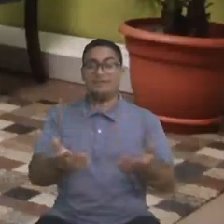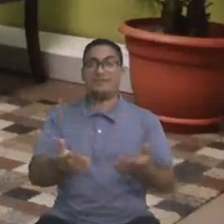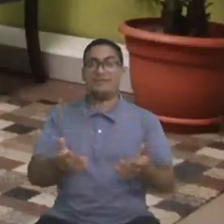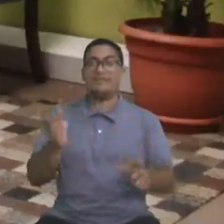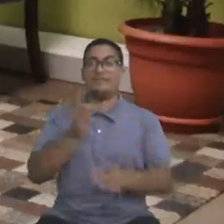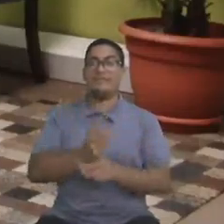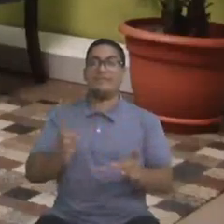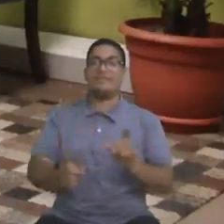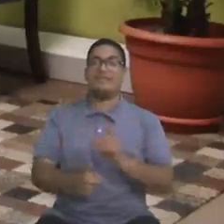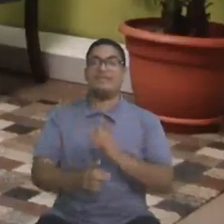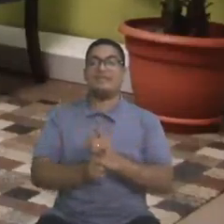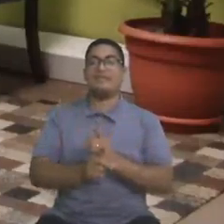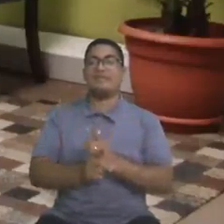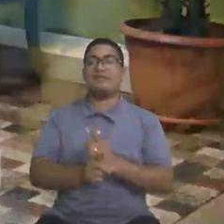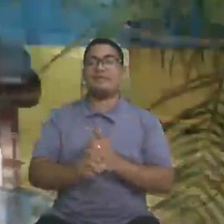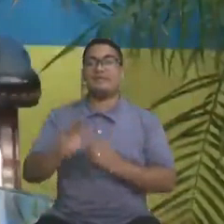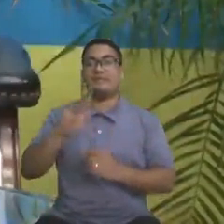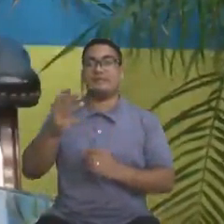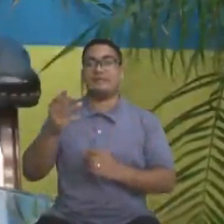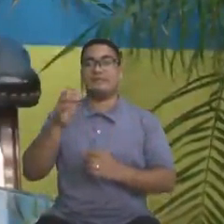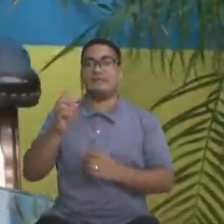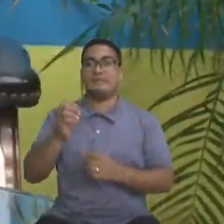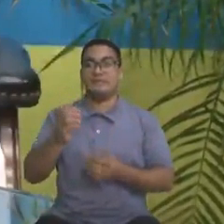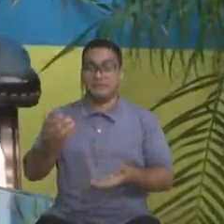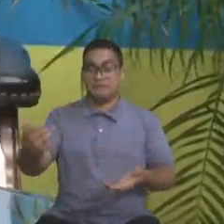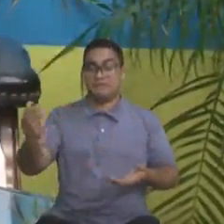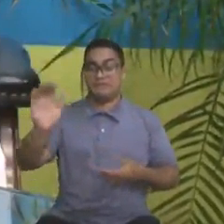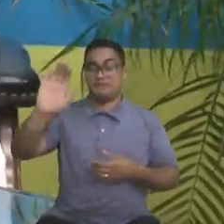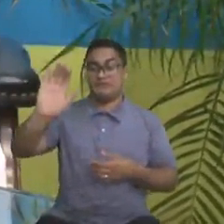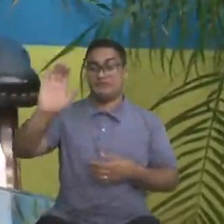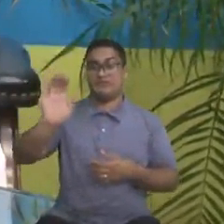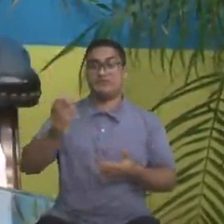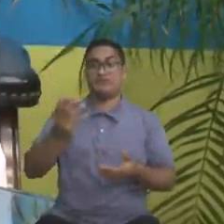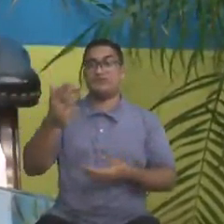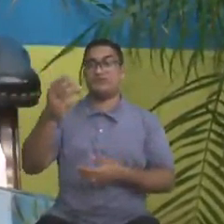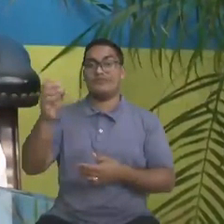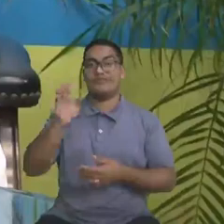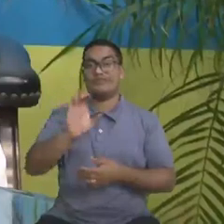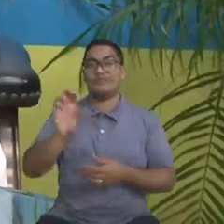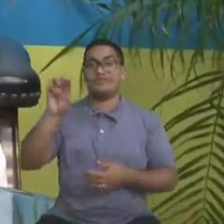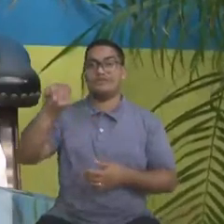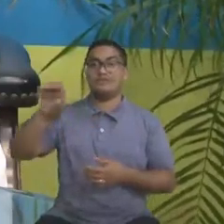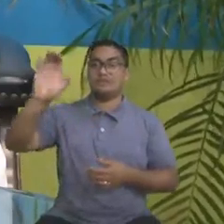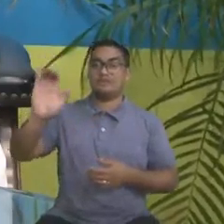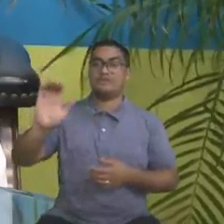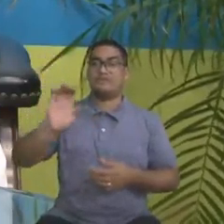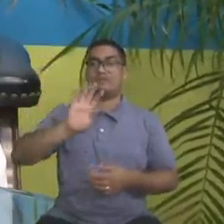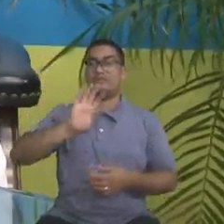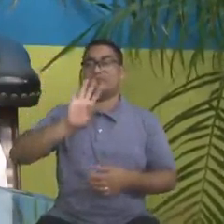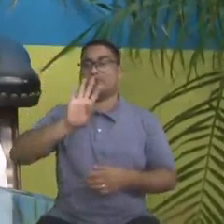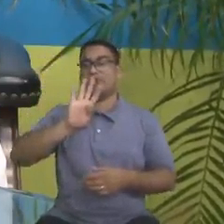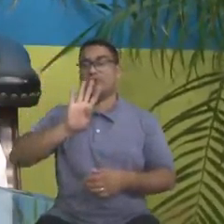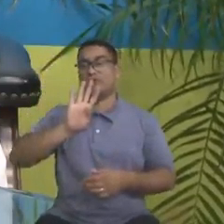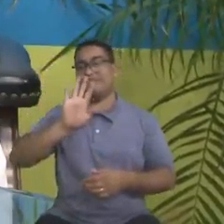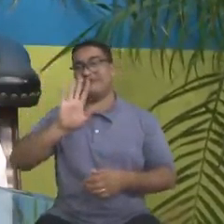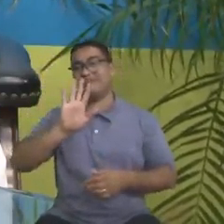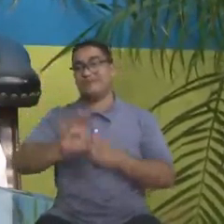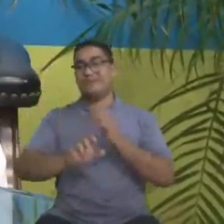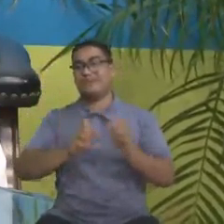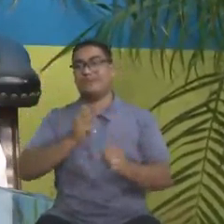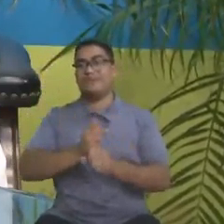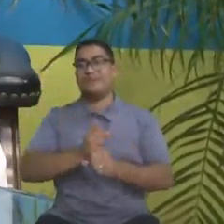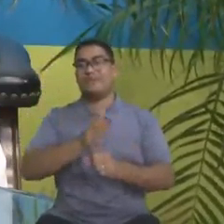kilos. ¿Y el de 5 años? 15 kilos. 15 kilos. 15 kilos por 2.2. ¿Y cuánto tiene que medir?